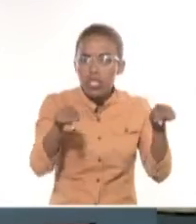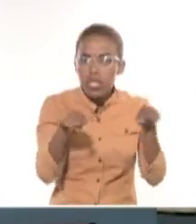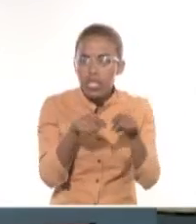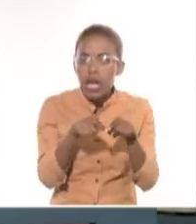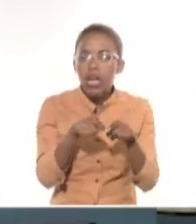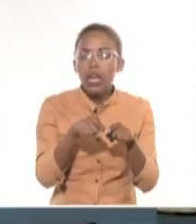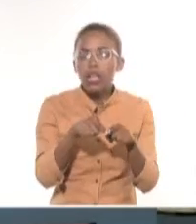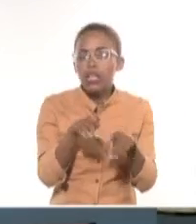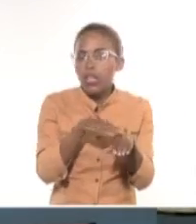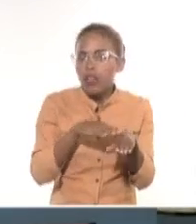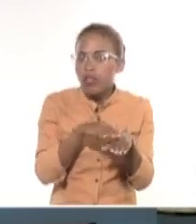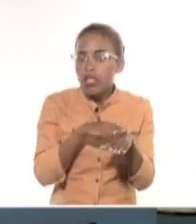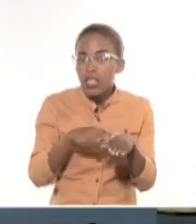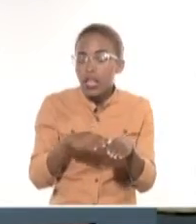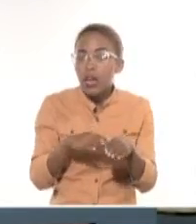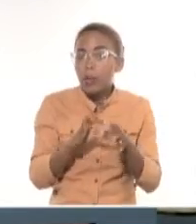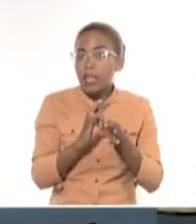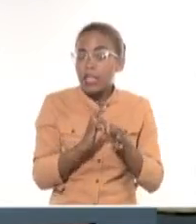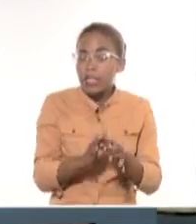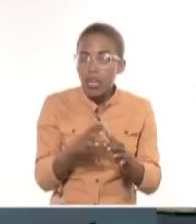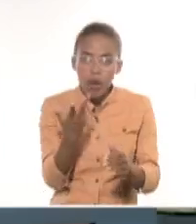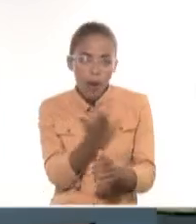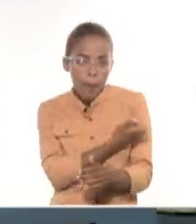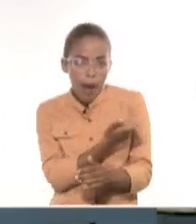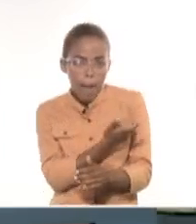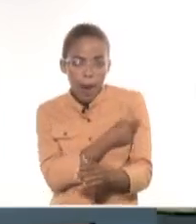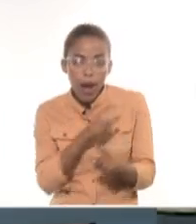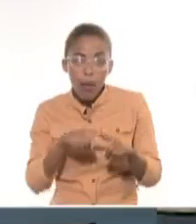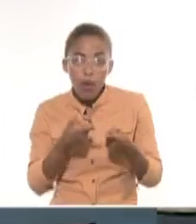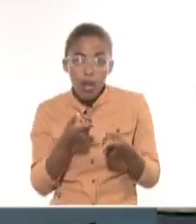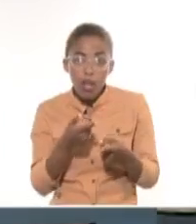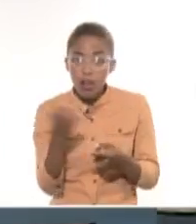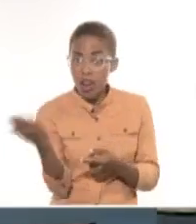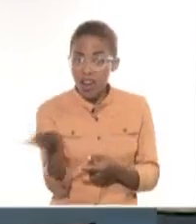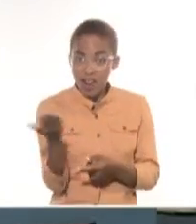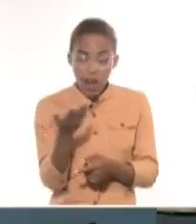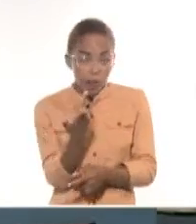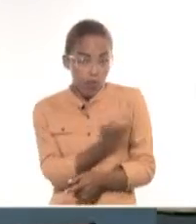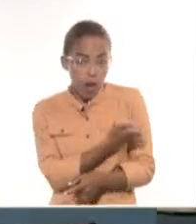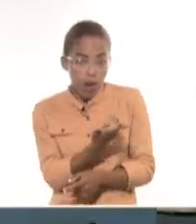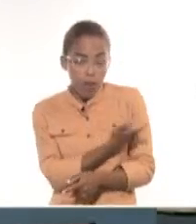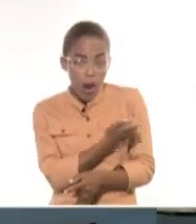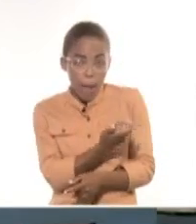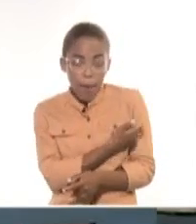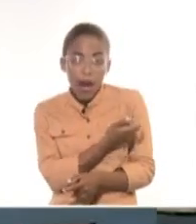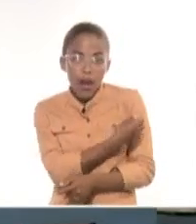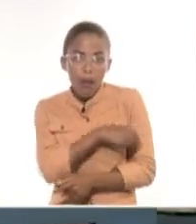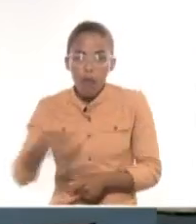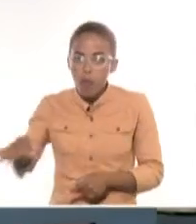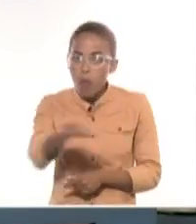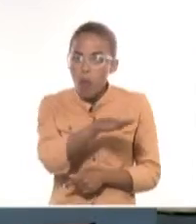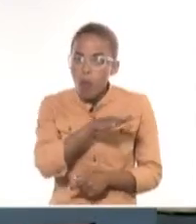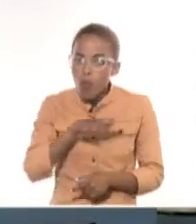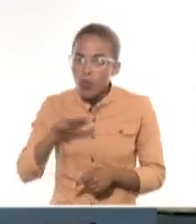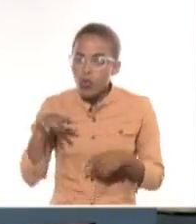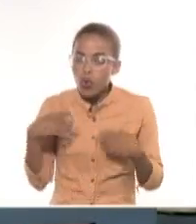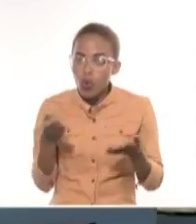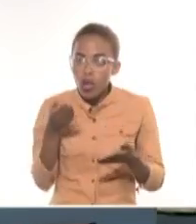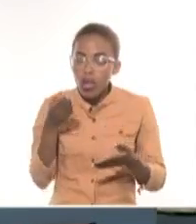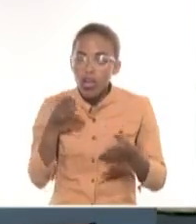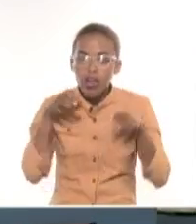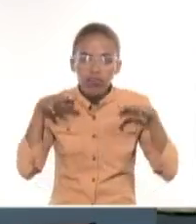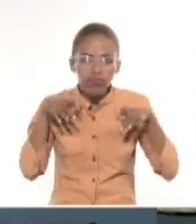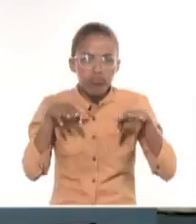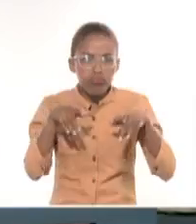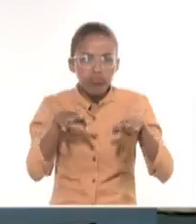trabajando, y la vacunación fue un éxito por la rapidez con que se hizo. Y se hizo porque toda la población se volcó a ese cumplimiento